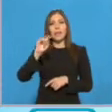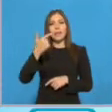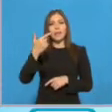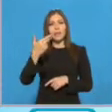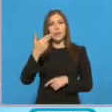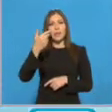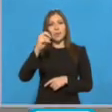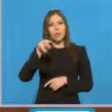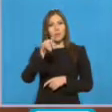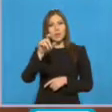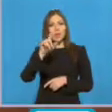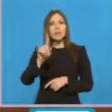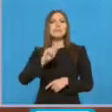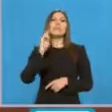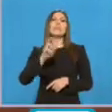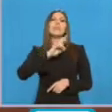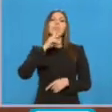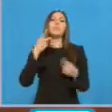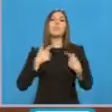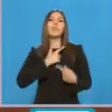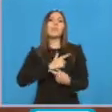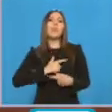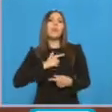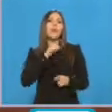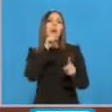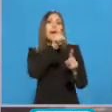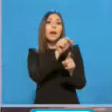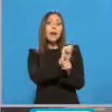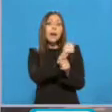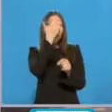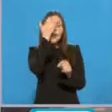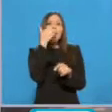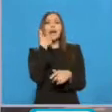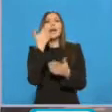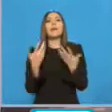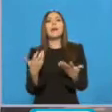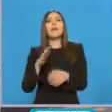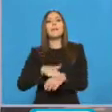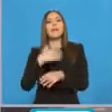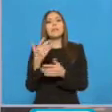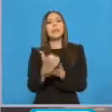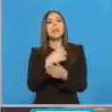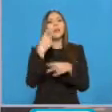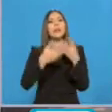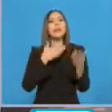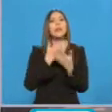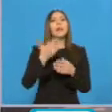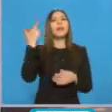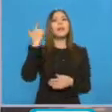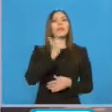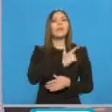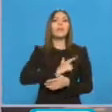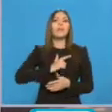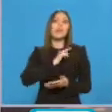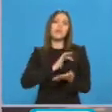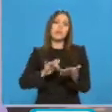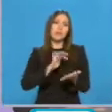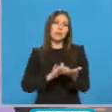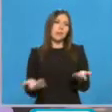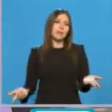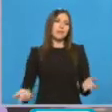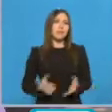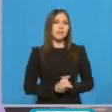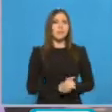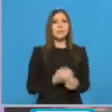se siente más atraída por la figura Sí. Claro. y entonces Sí. se presta a la lectura. Claro. Ese es un Muy poco. bien. Si ustedes Hasta les llamas